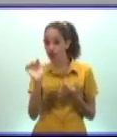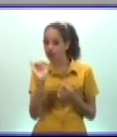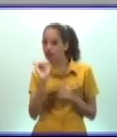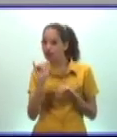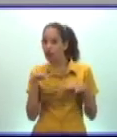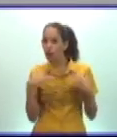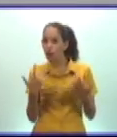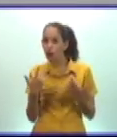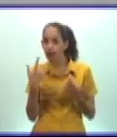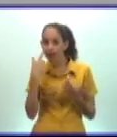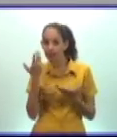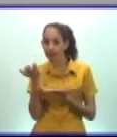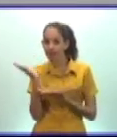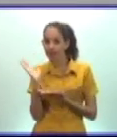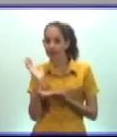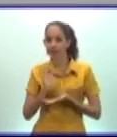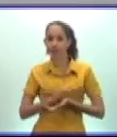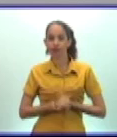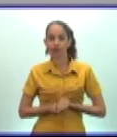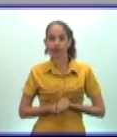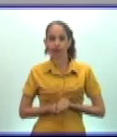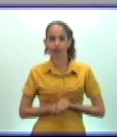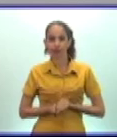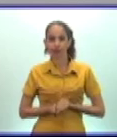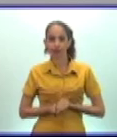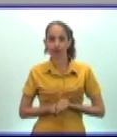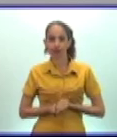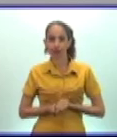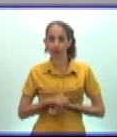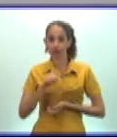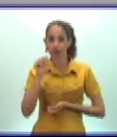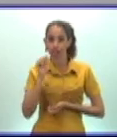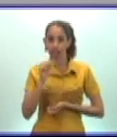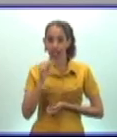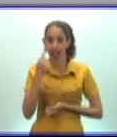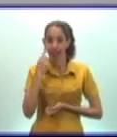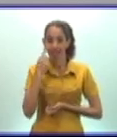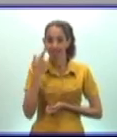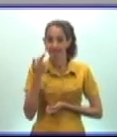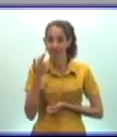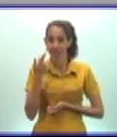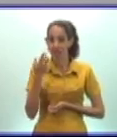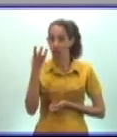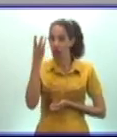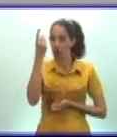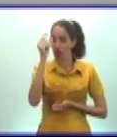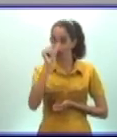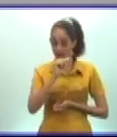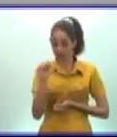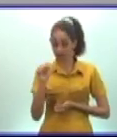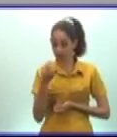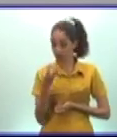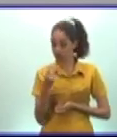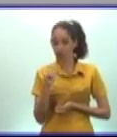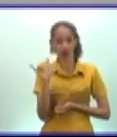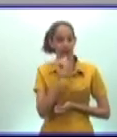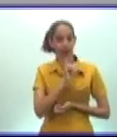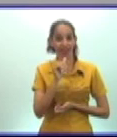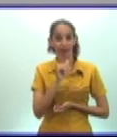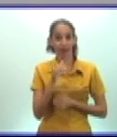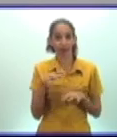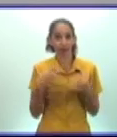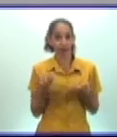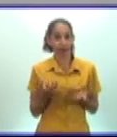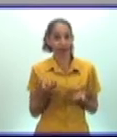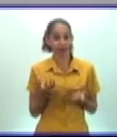Nos queda ahora una fracción cuyo numerador y denominador son iguales. Por lo tanto,